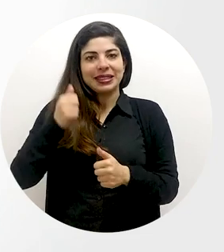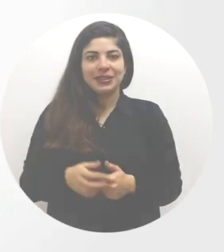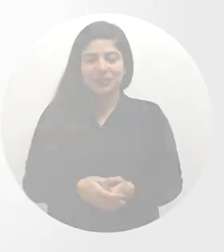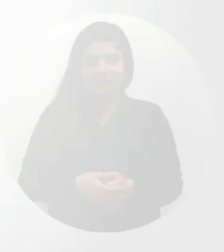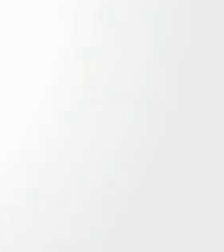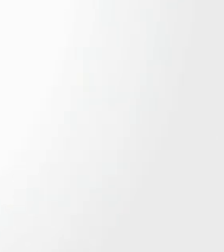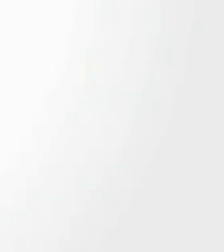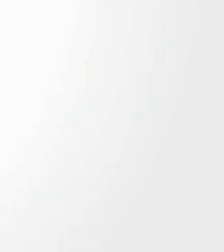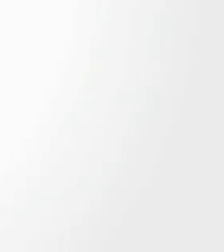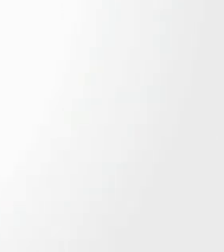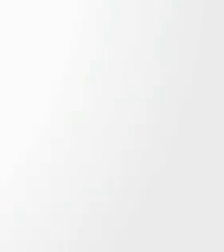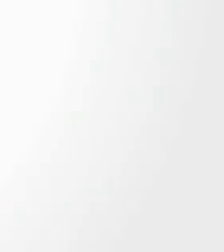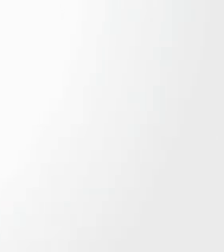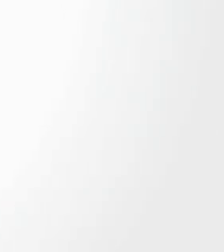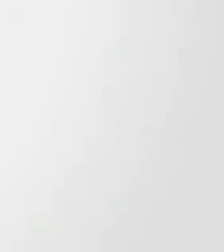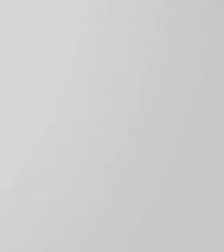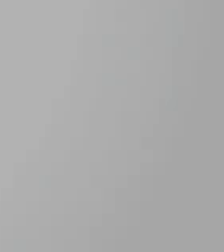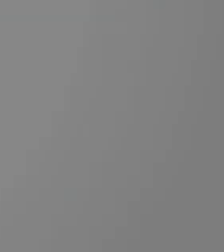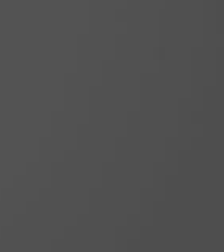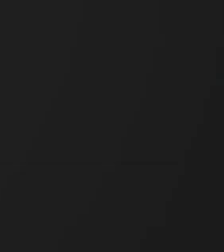Música